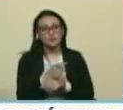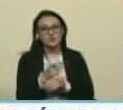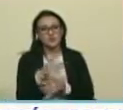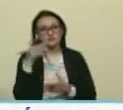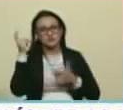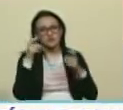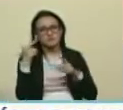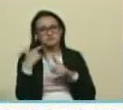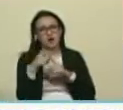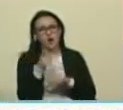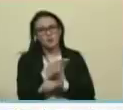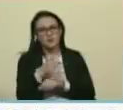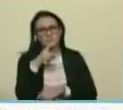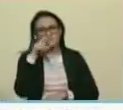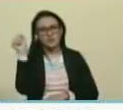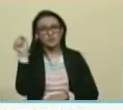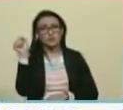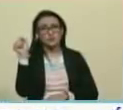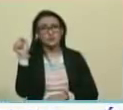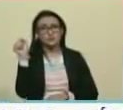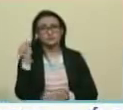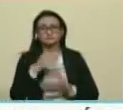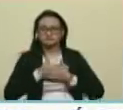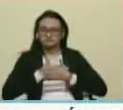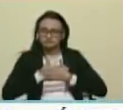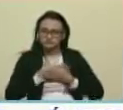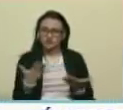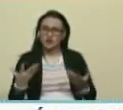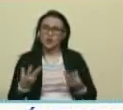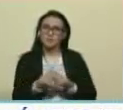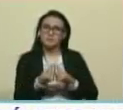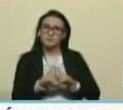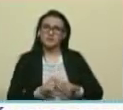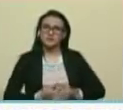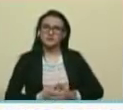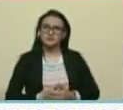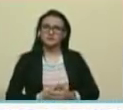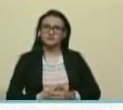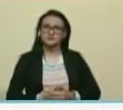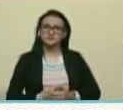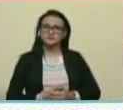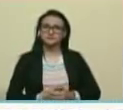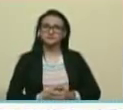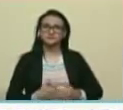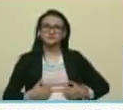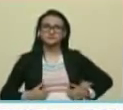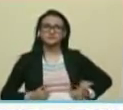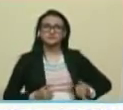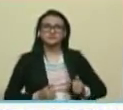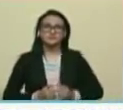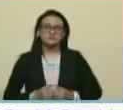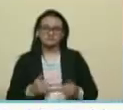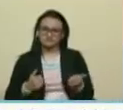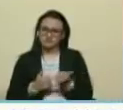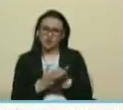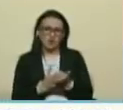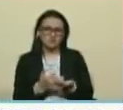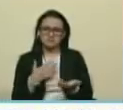Maduro, es su empeño solidario en acompañar de manera absolutamente